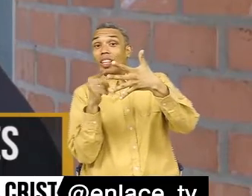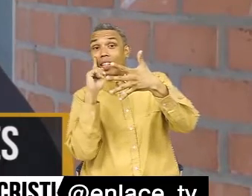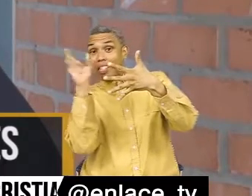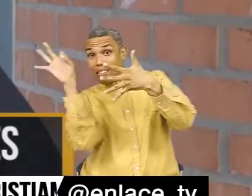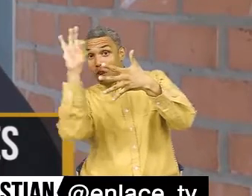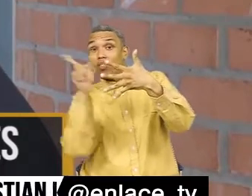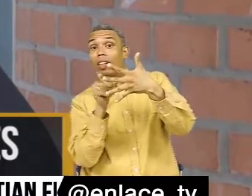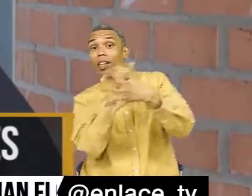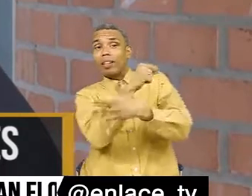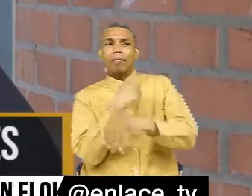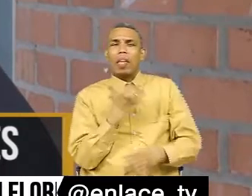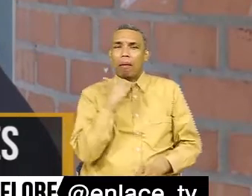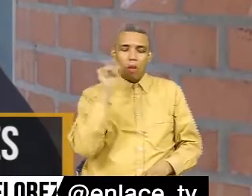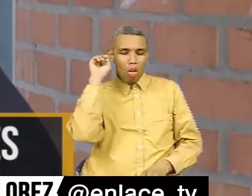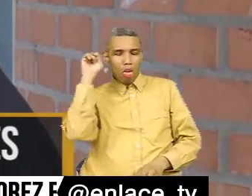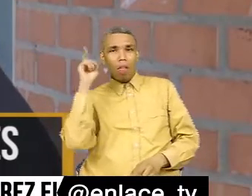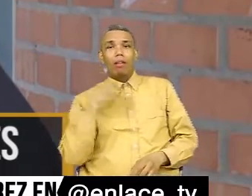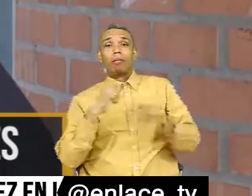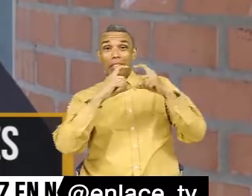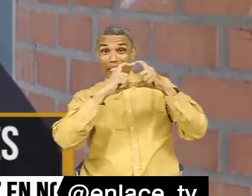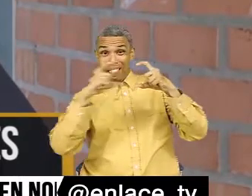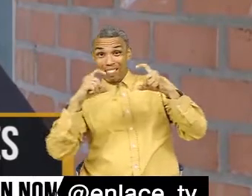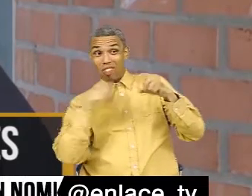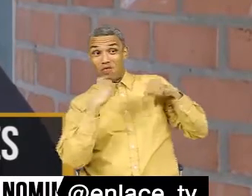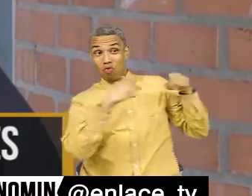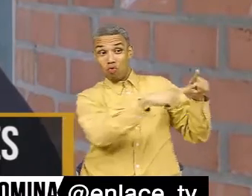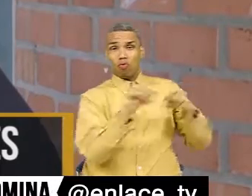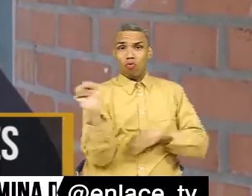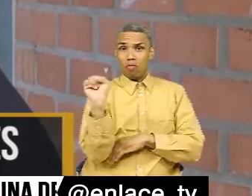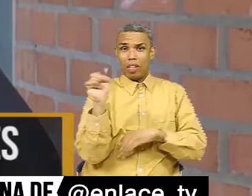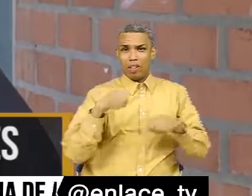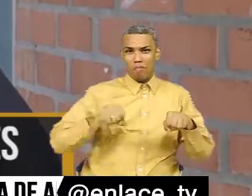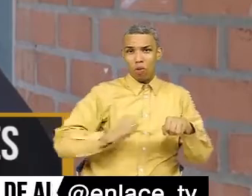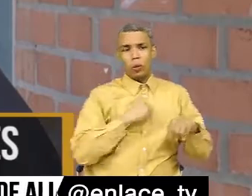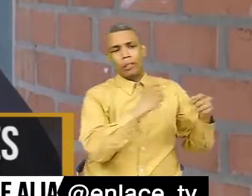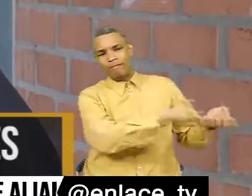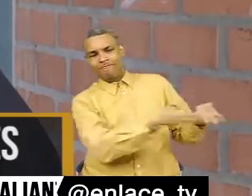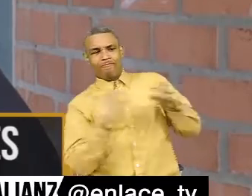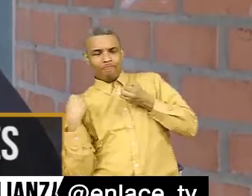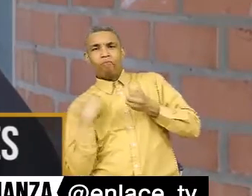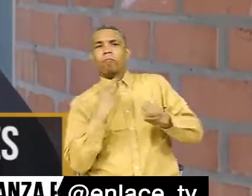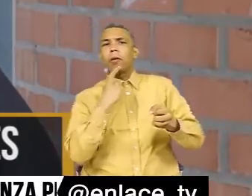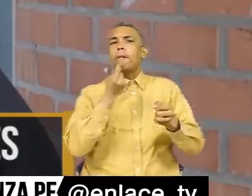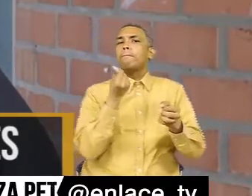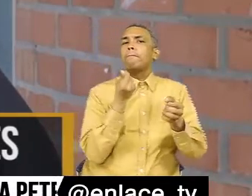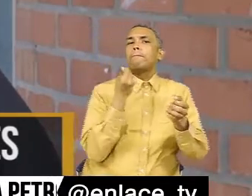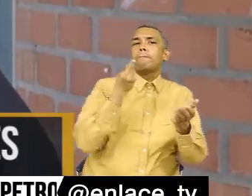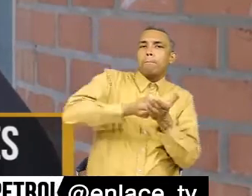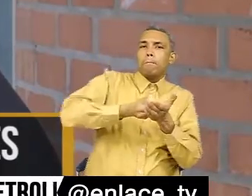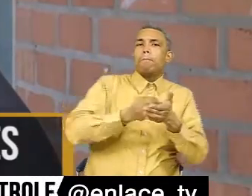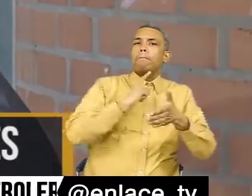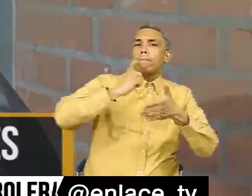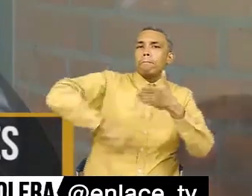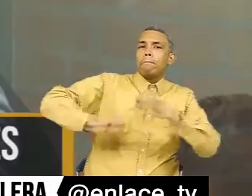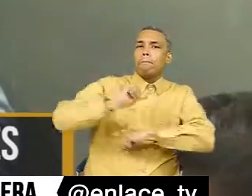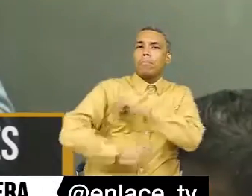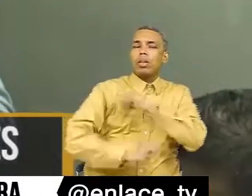suspensión de la licencia de conducción de manera indefinida y una multa que está por alrededor de los 27 millones de pesos de llegar a ser